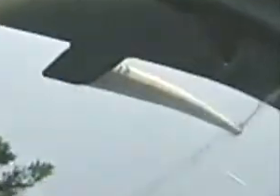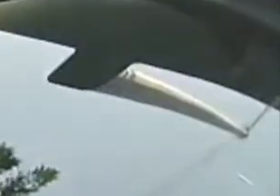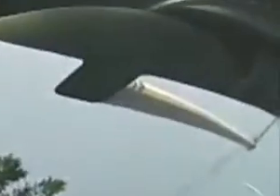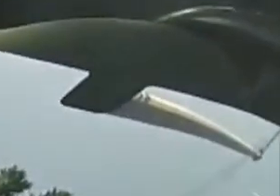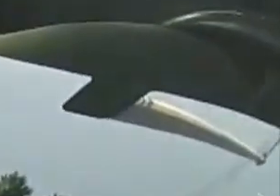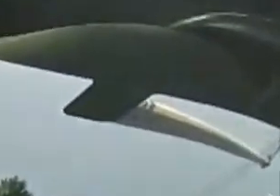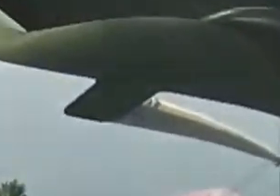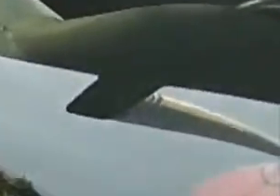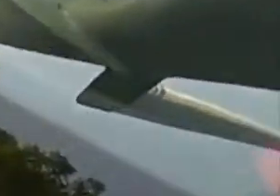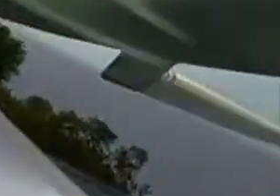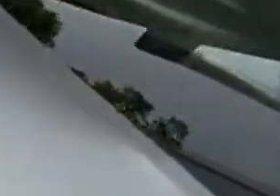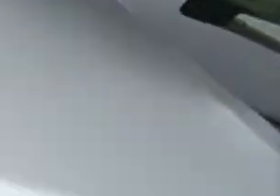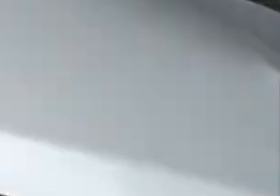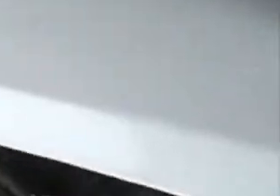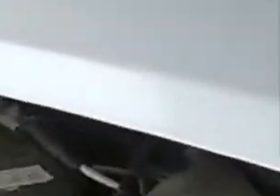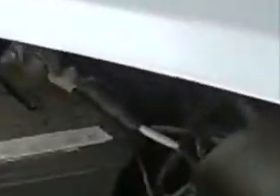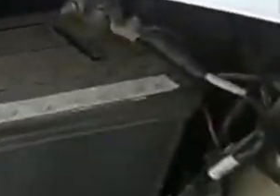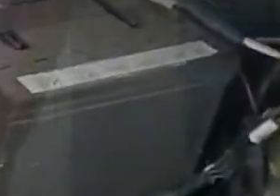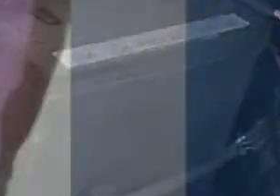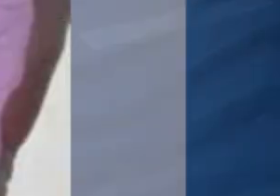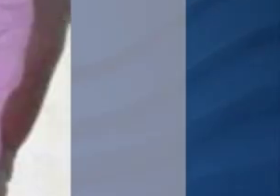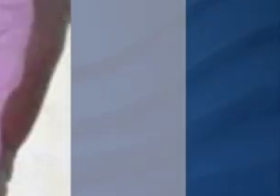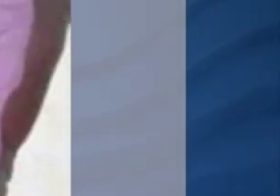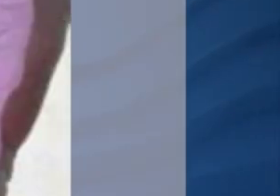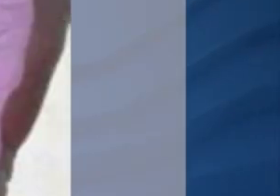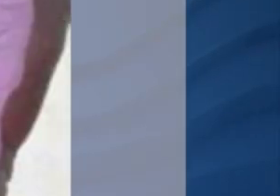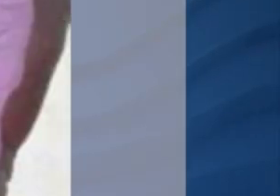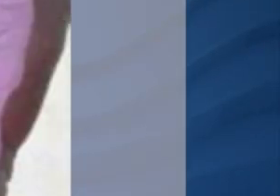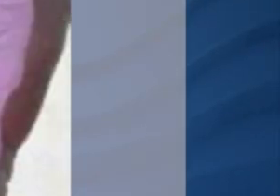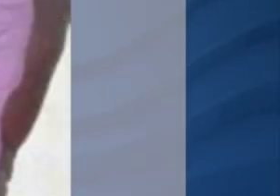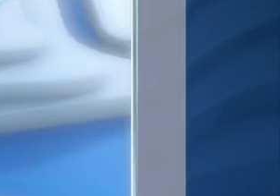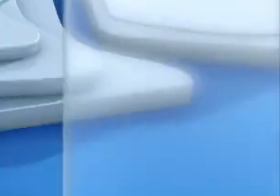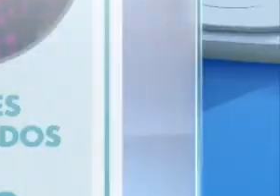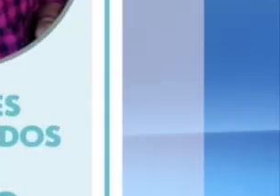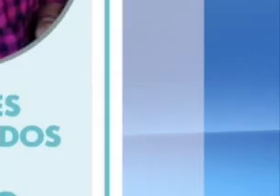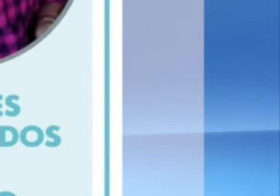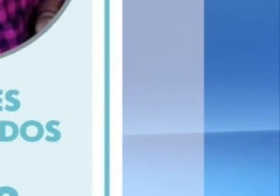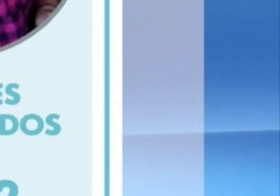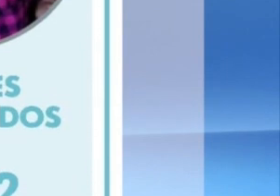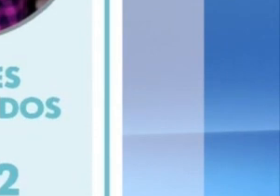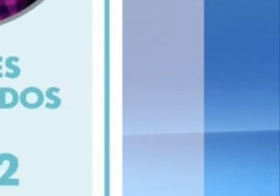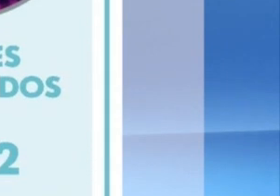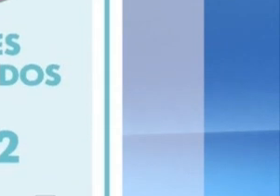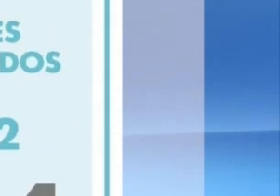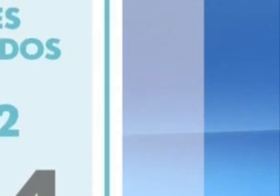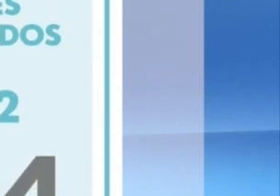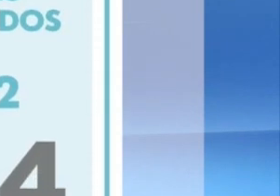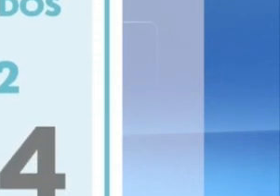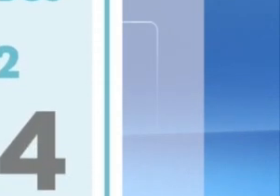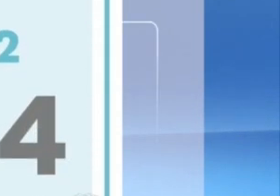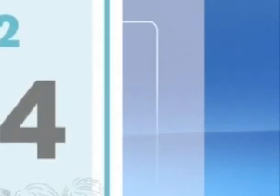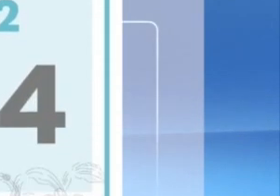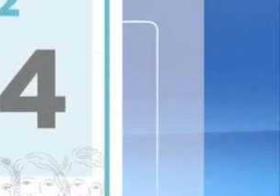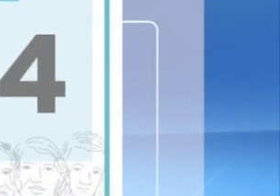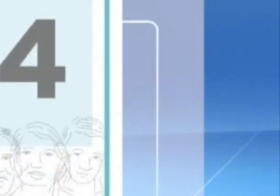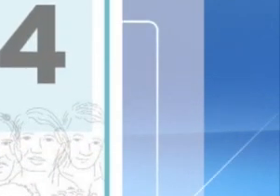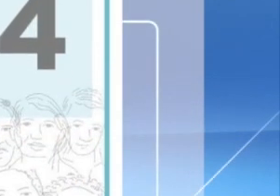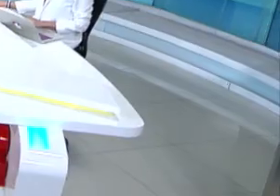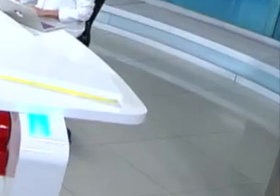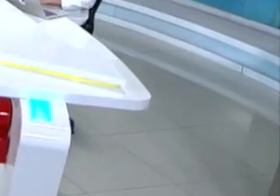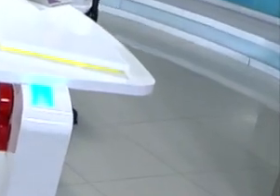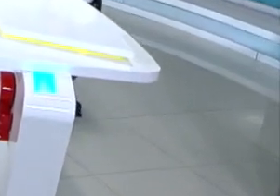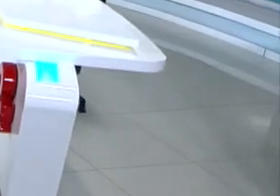sur de Cali. Asesinan a sindicalista de la Universidad del Valle. Asesinan a lideresa social en el